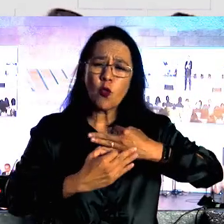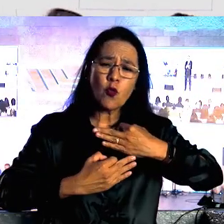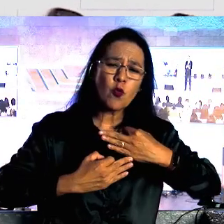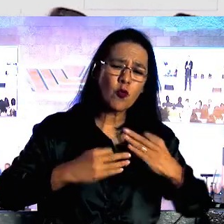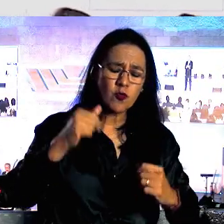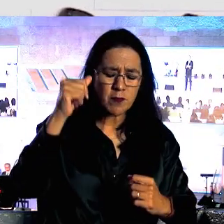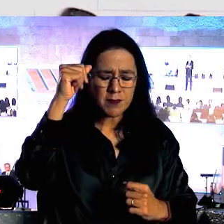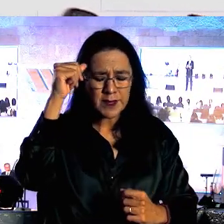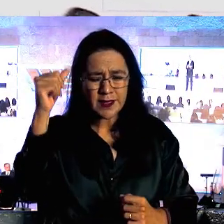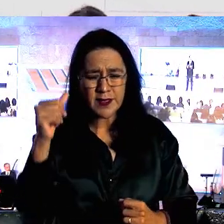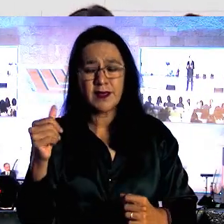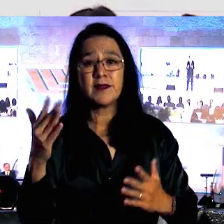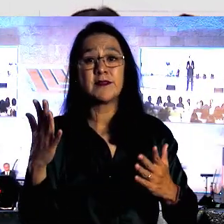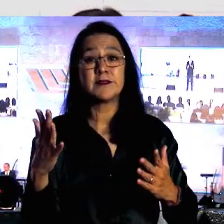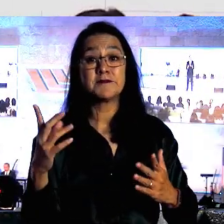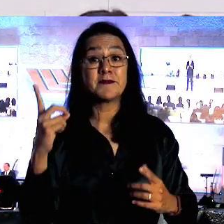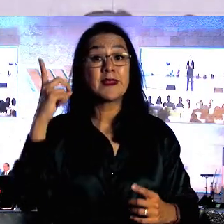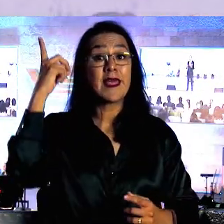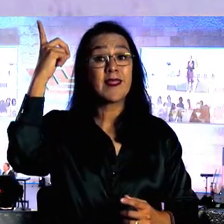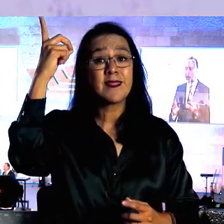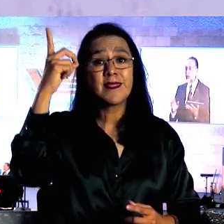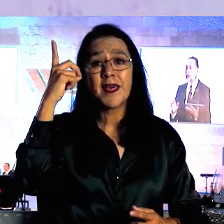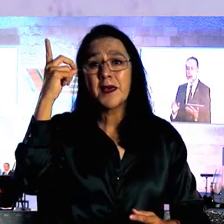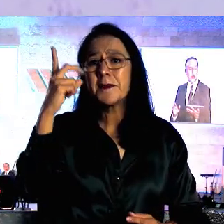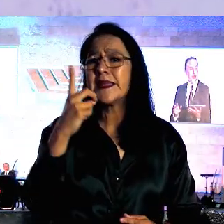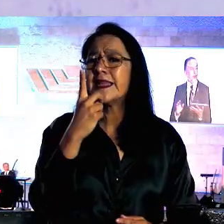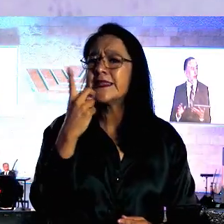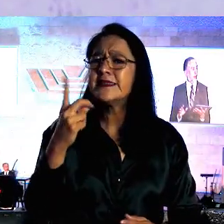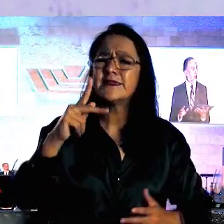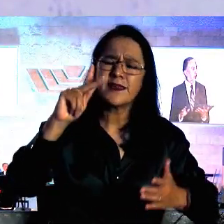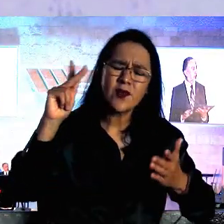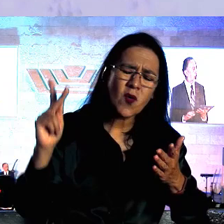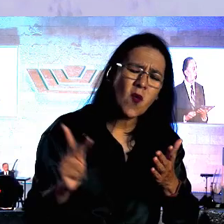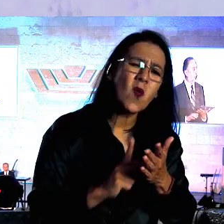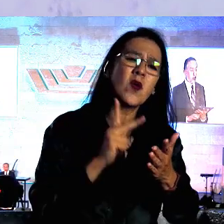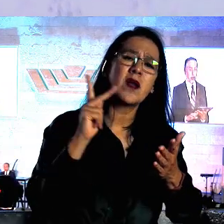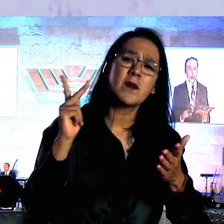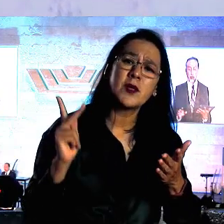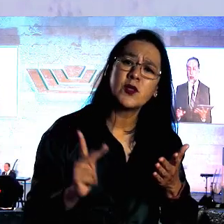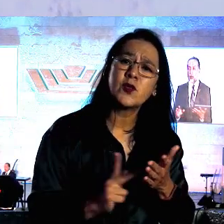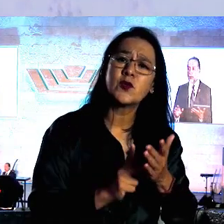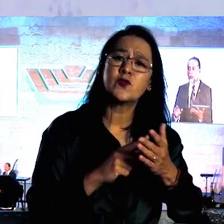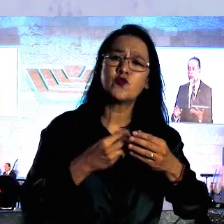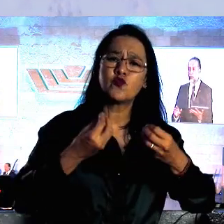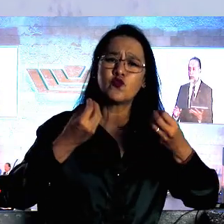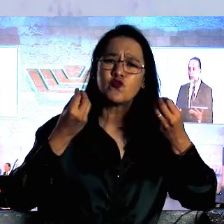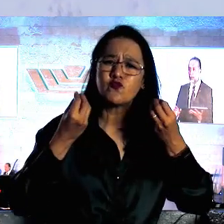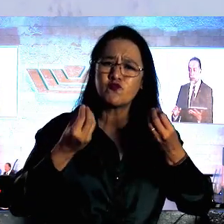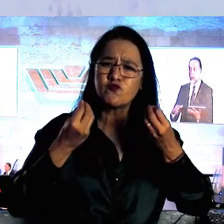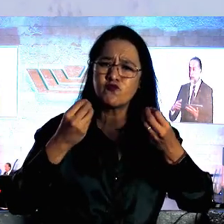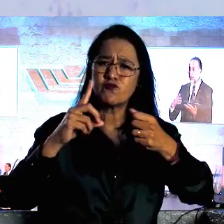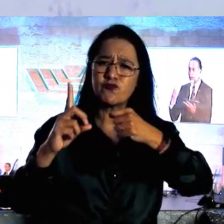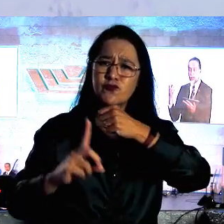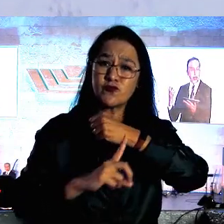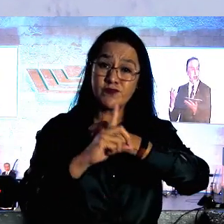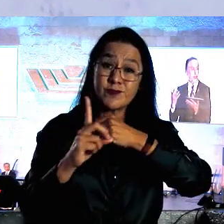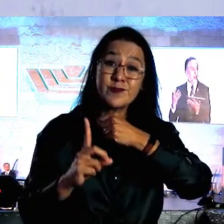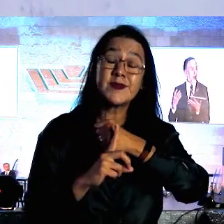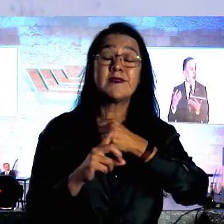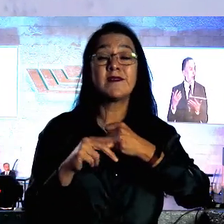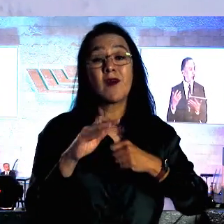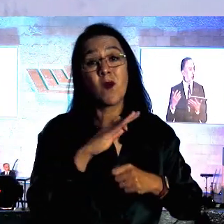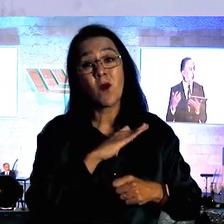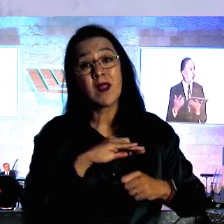David le expresa una y otra vez al Señor los múltiples problemas puede ser la sequía